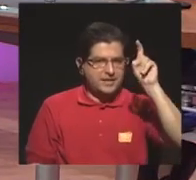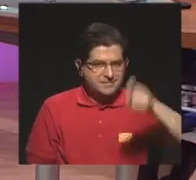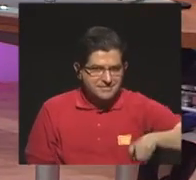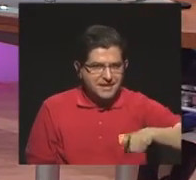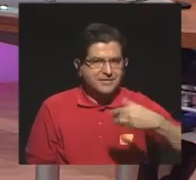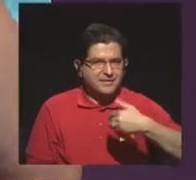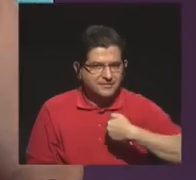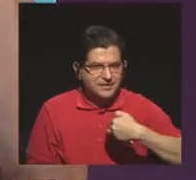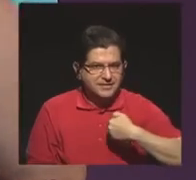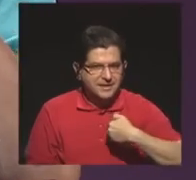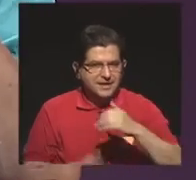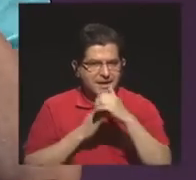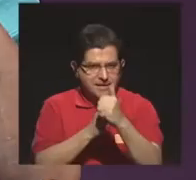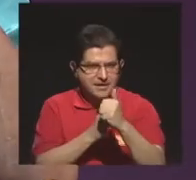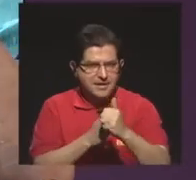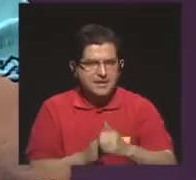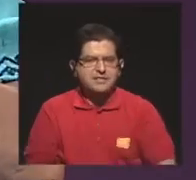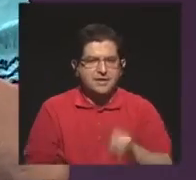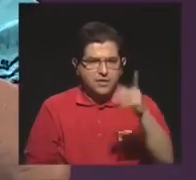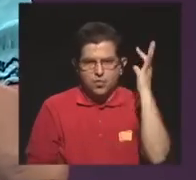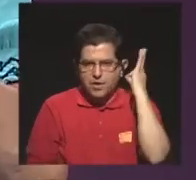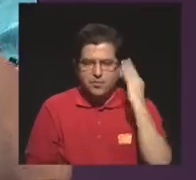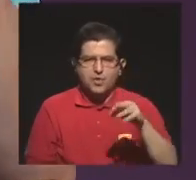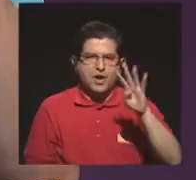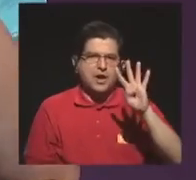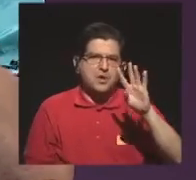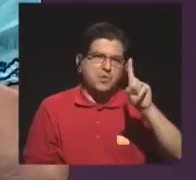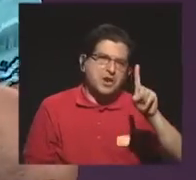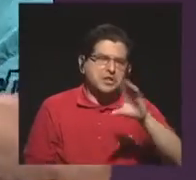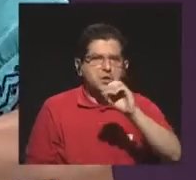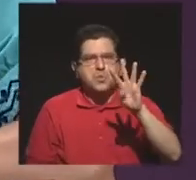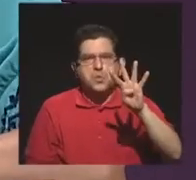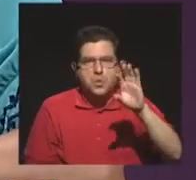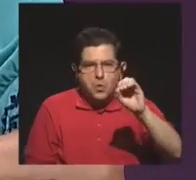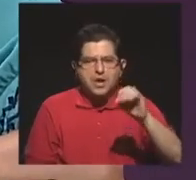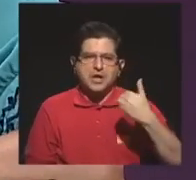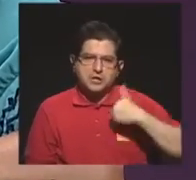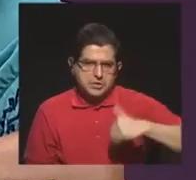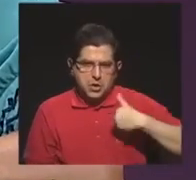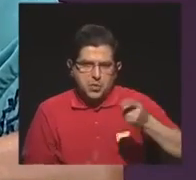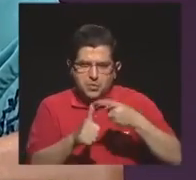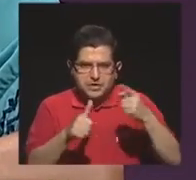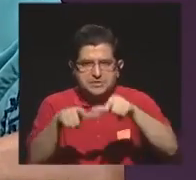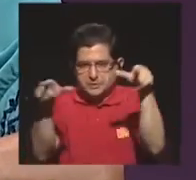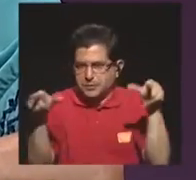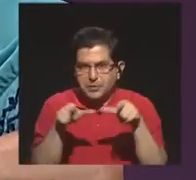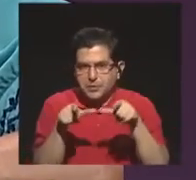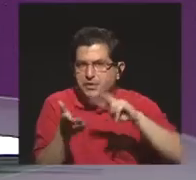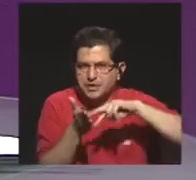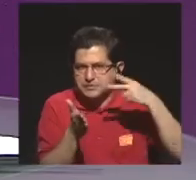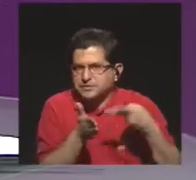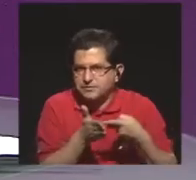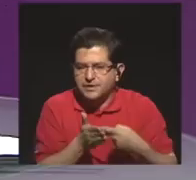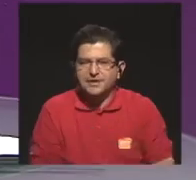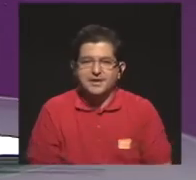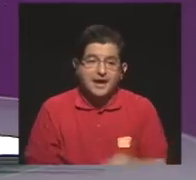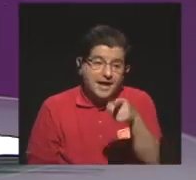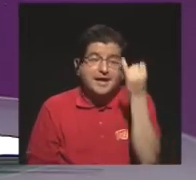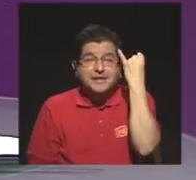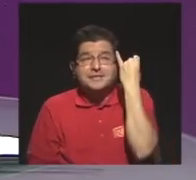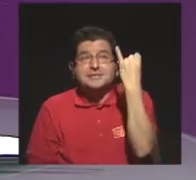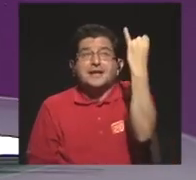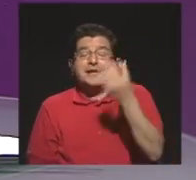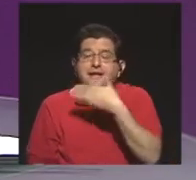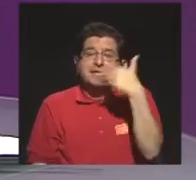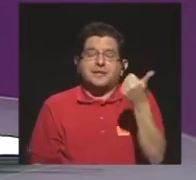ir mujeres en primer lugar y 41 o 40 hombres en primer lugar, encabezando. Eso sería lo ideal.